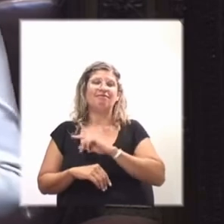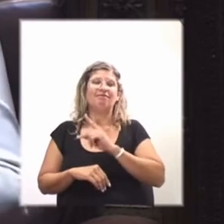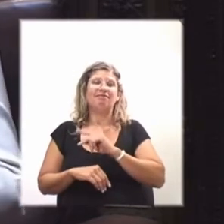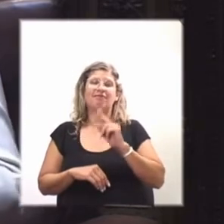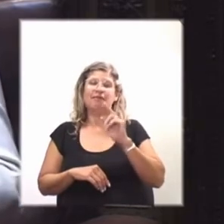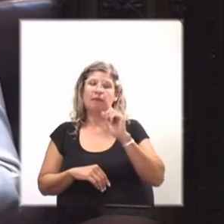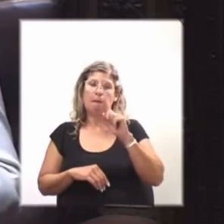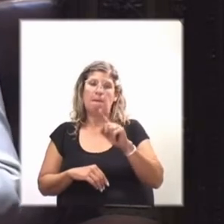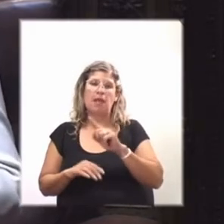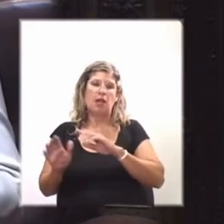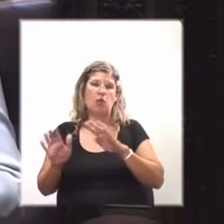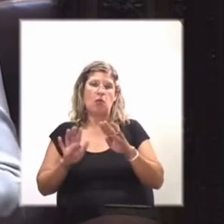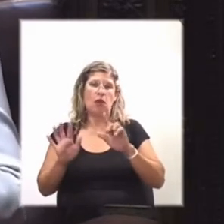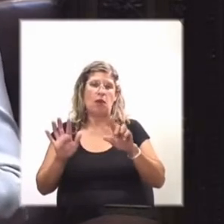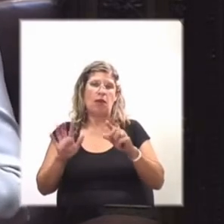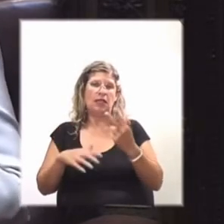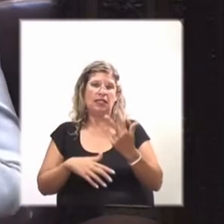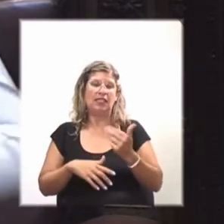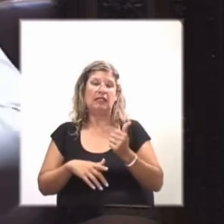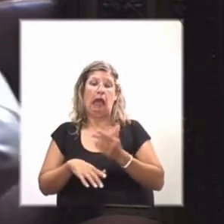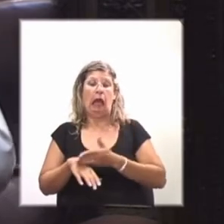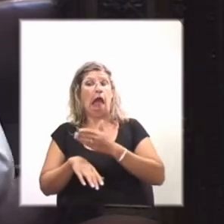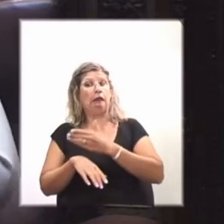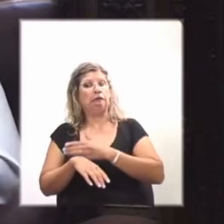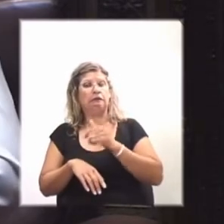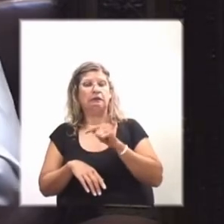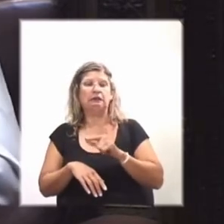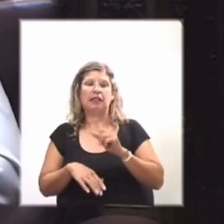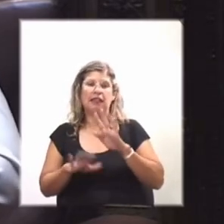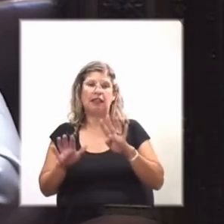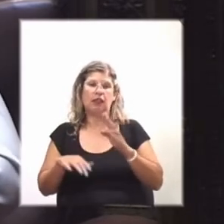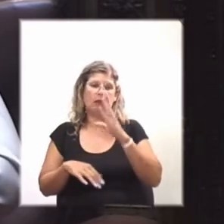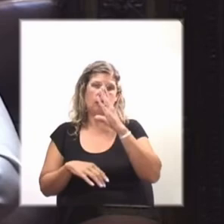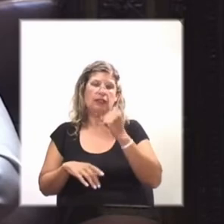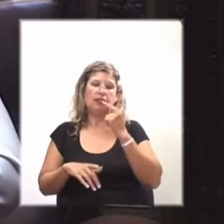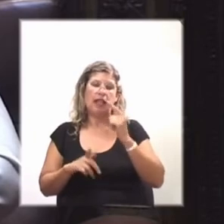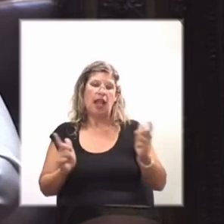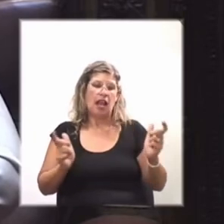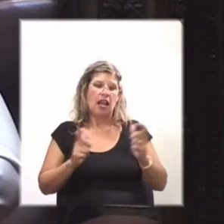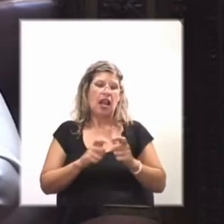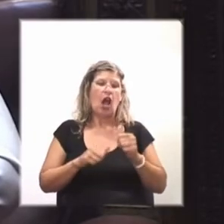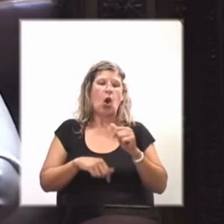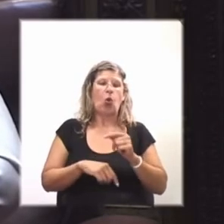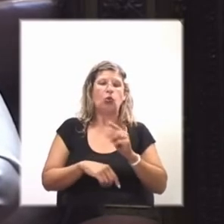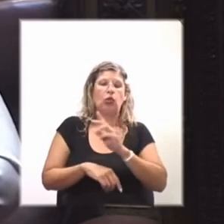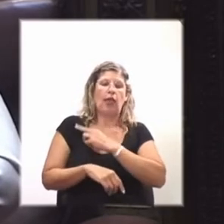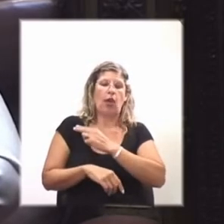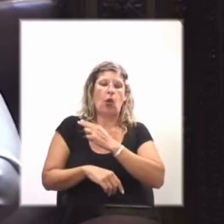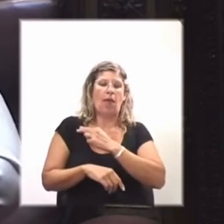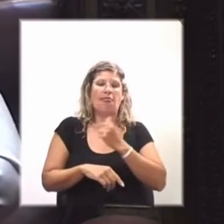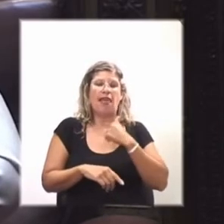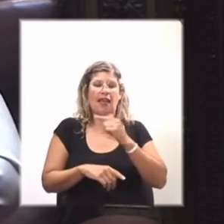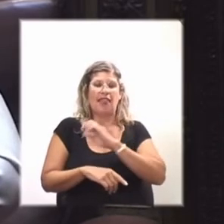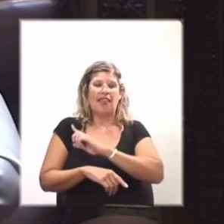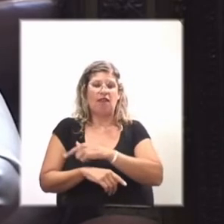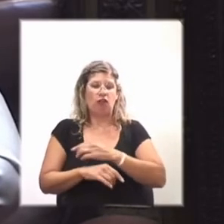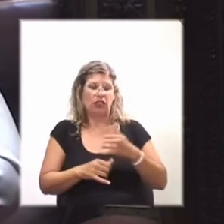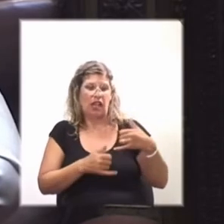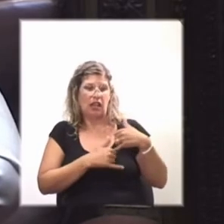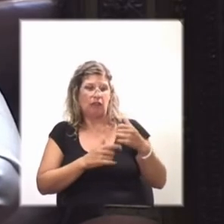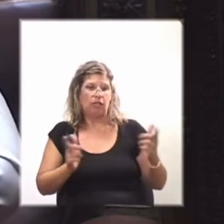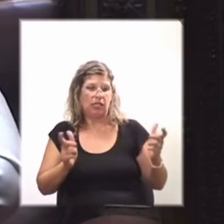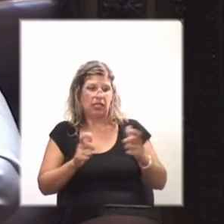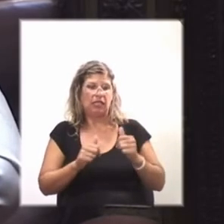1972, bastante antes del 9 de febrero, la Junta de Comandantes en Jefe y el Estado Mayor Conjunto de las Fuerzas Armadas elevan